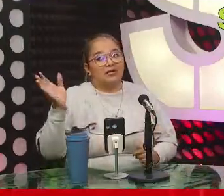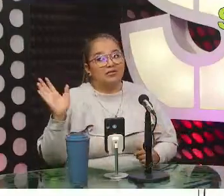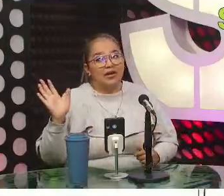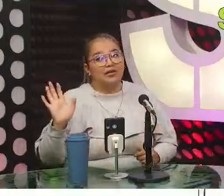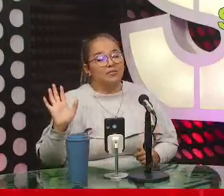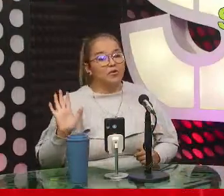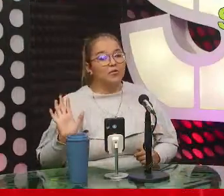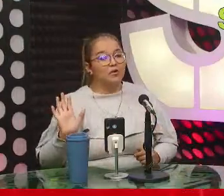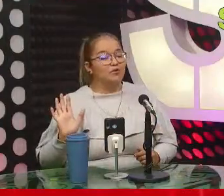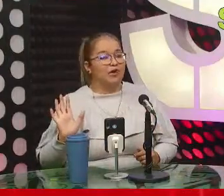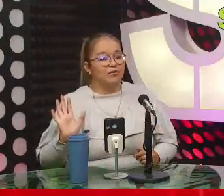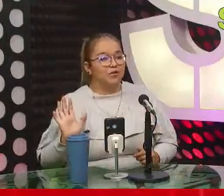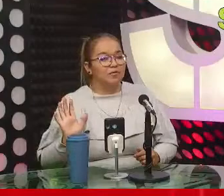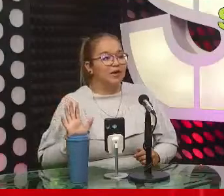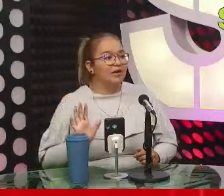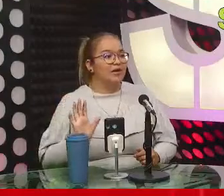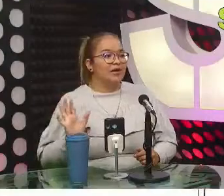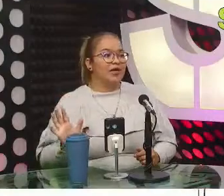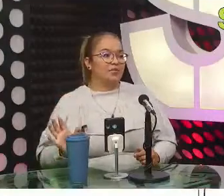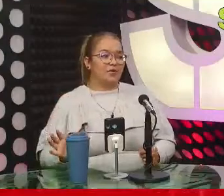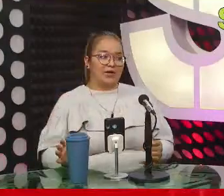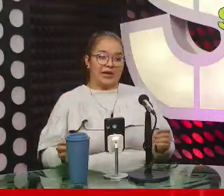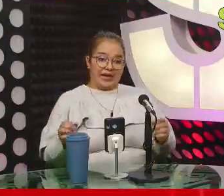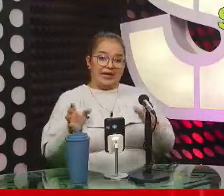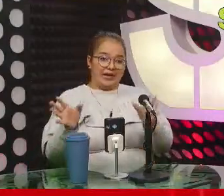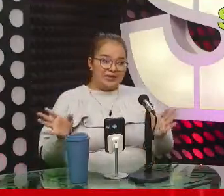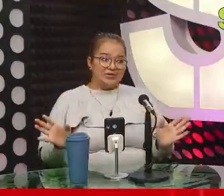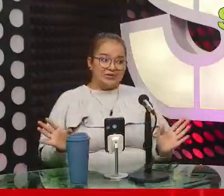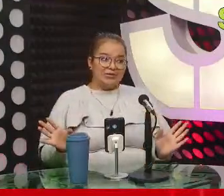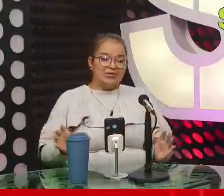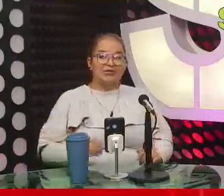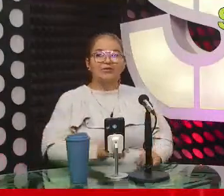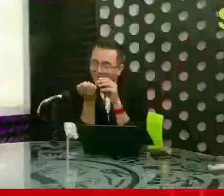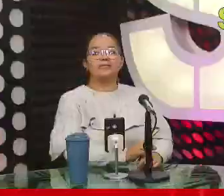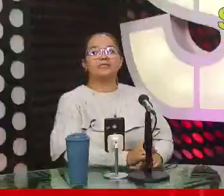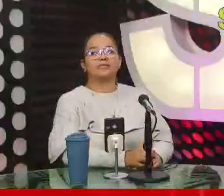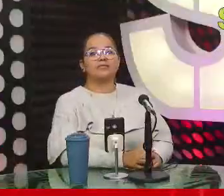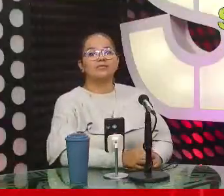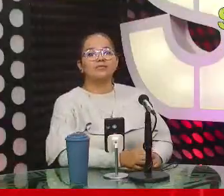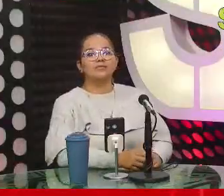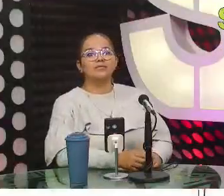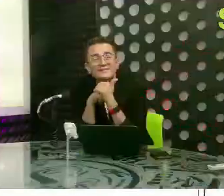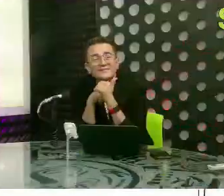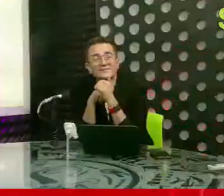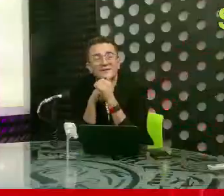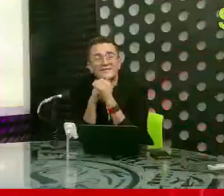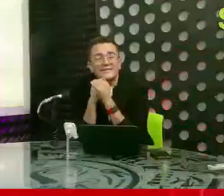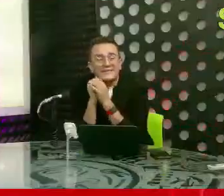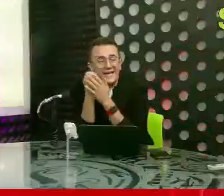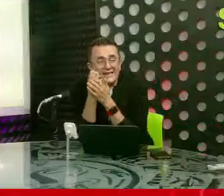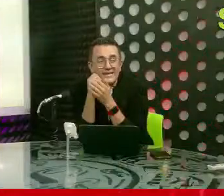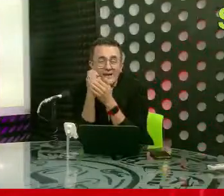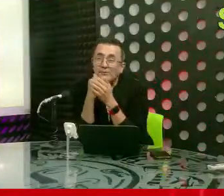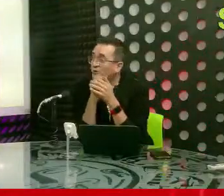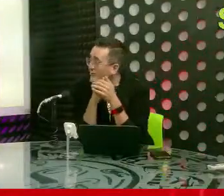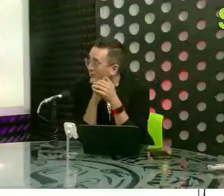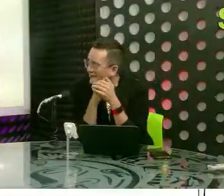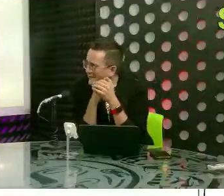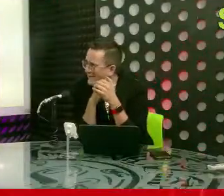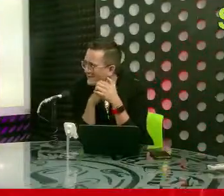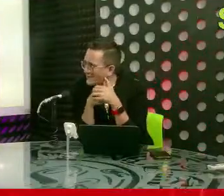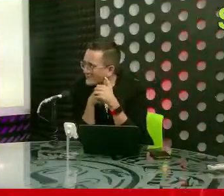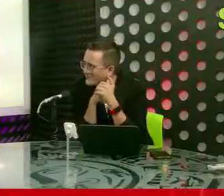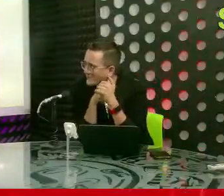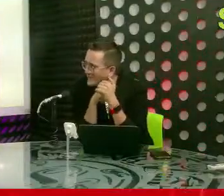porque eso es por voluntad propia. ¿Te acuerdas? Porque creen en eso. ¿Te acuerdas cuando se puso de moda estas marchas antiaborto